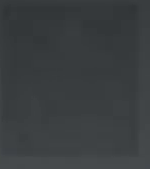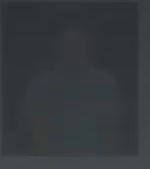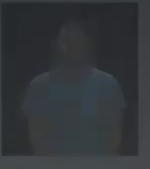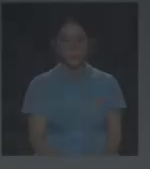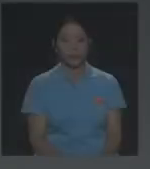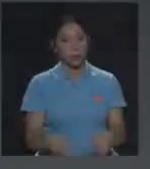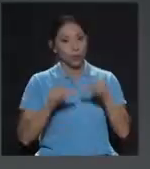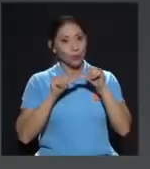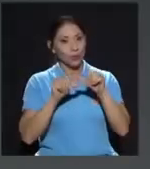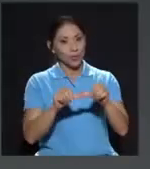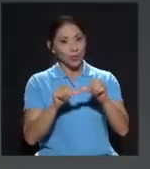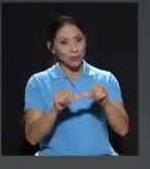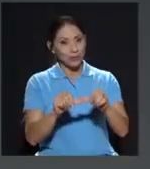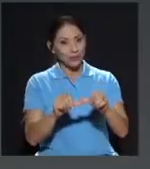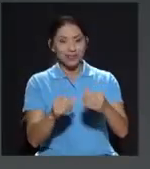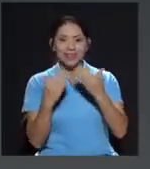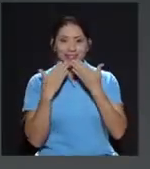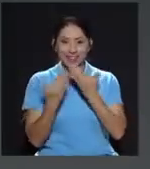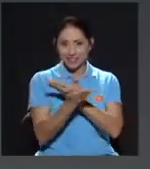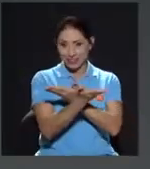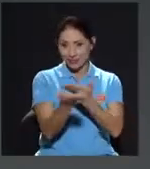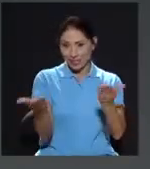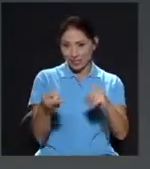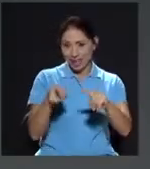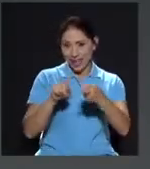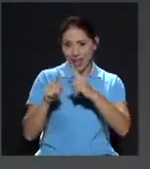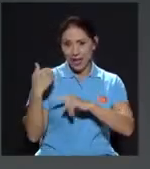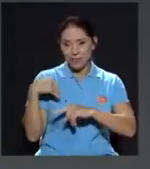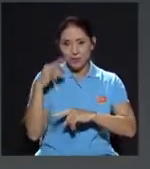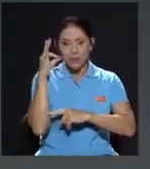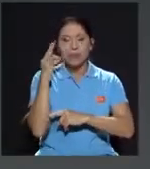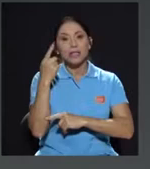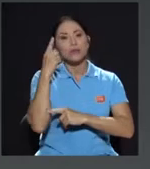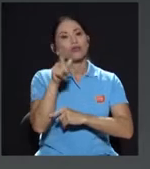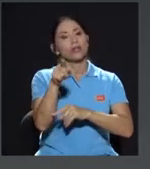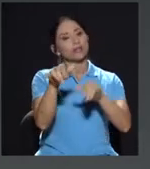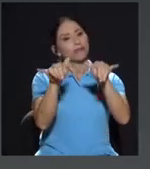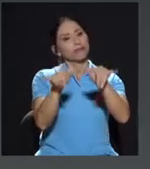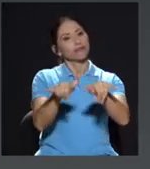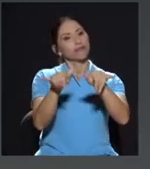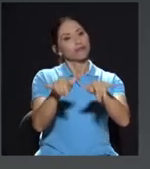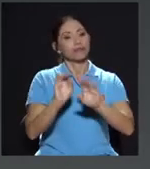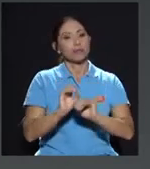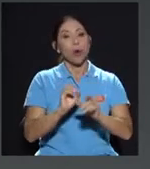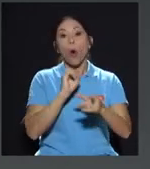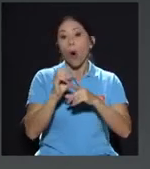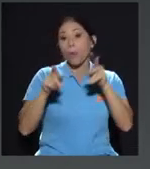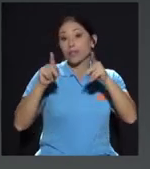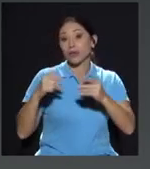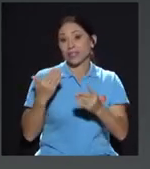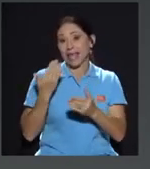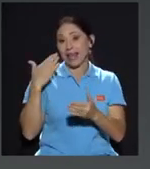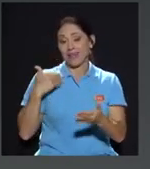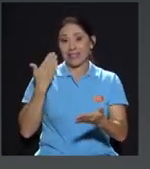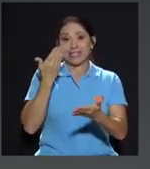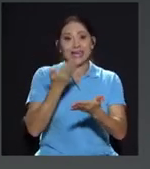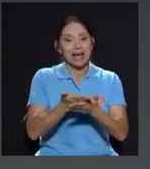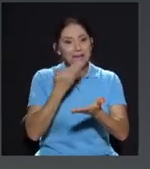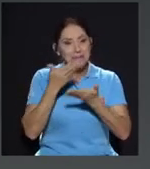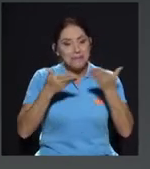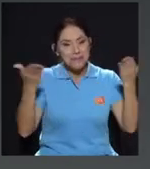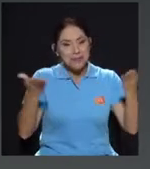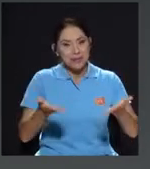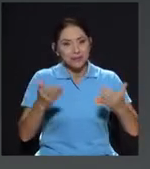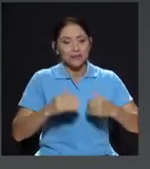continuamos y gracias amigas y amigos por haberse quedado ahí o bienvenidos los que acaban de llegar les